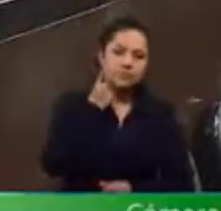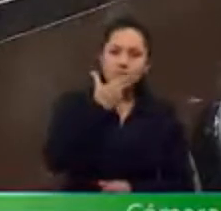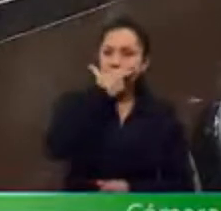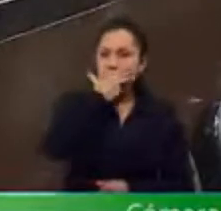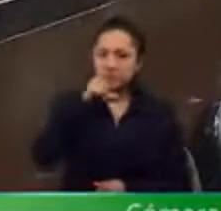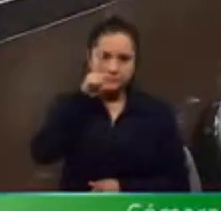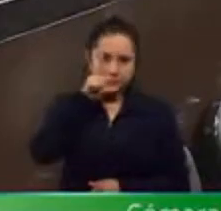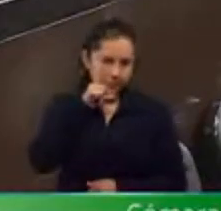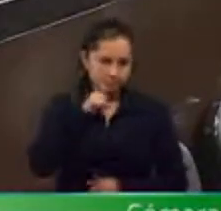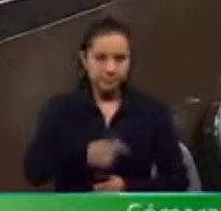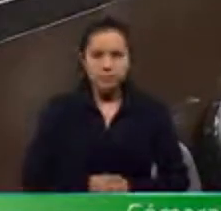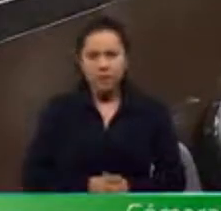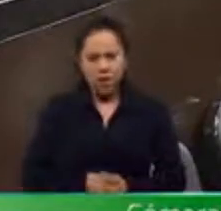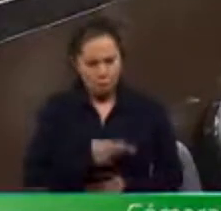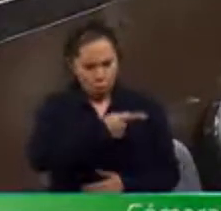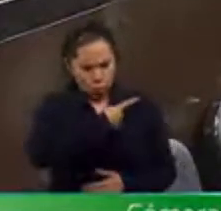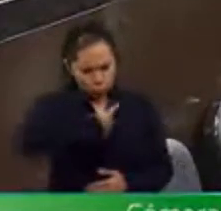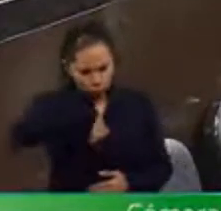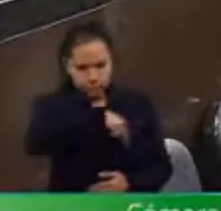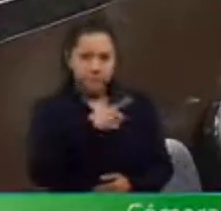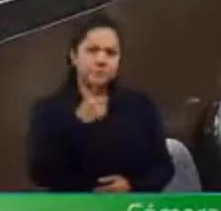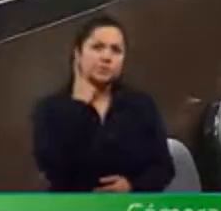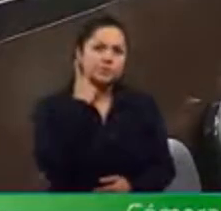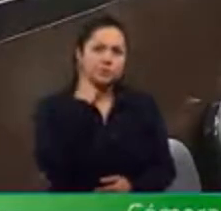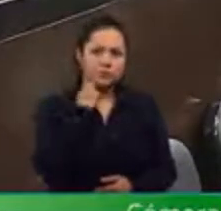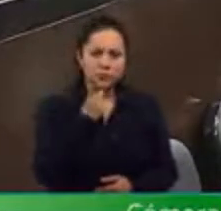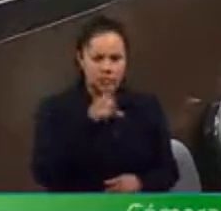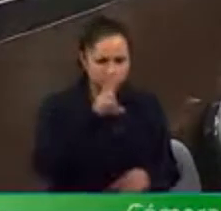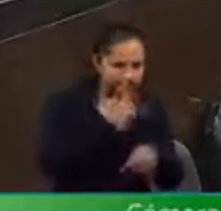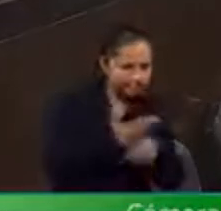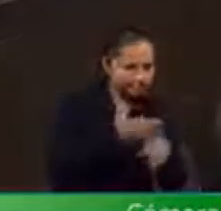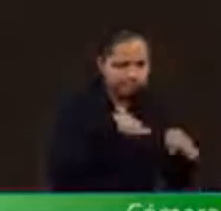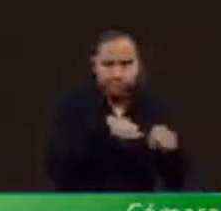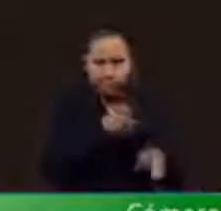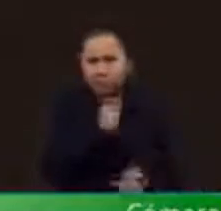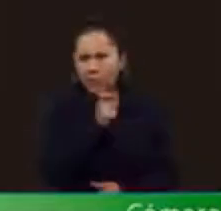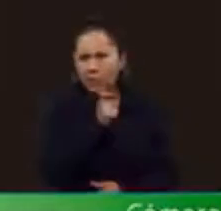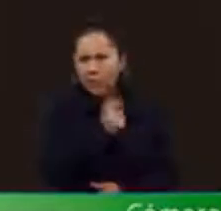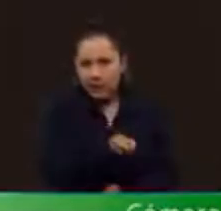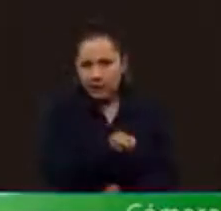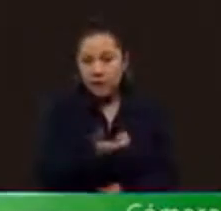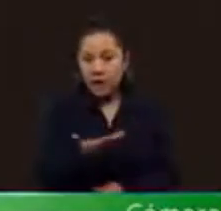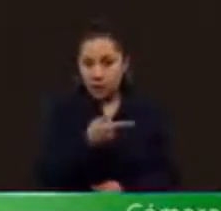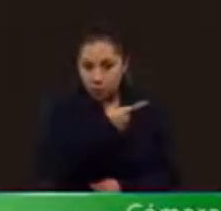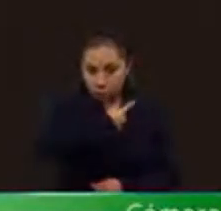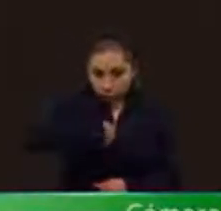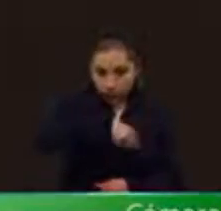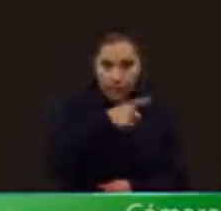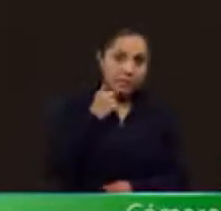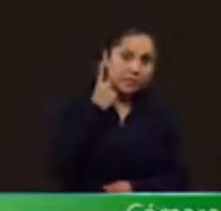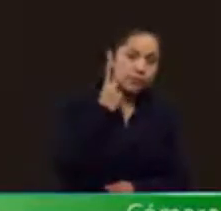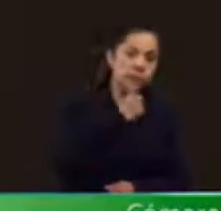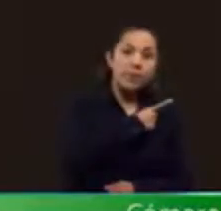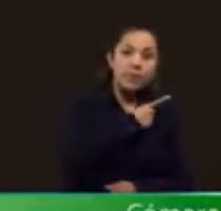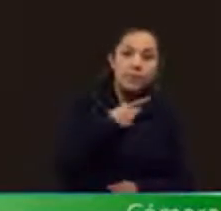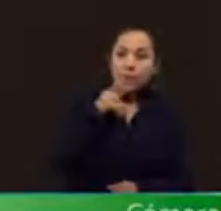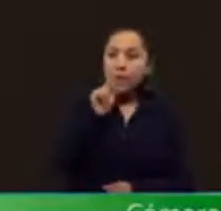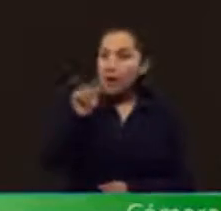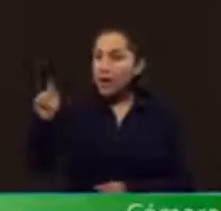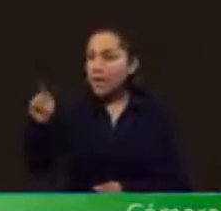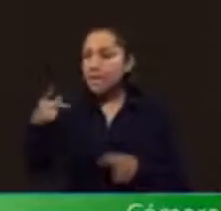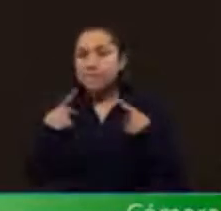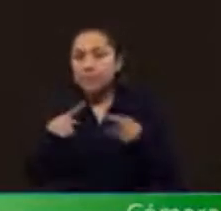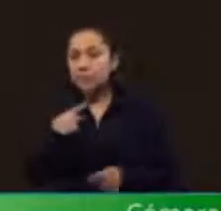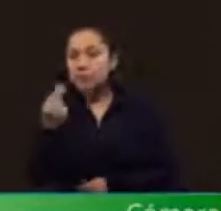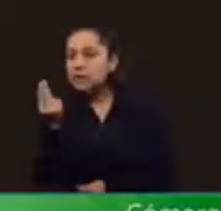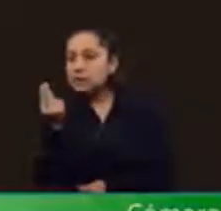¿Qué es la función de los diputados? Los diputados se encargan de escuchar las necesidades de los ciudadanos